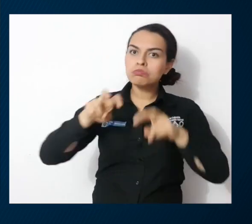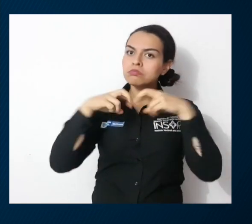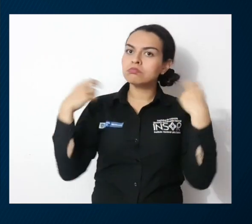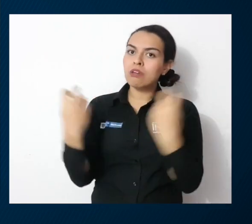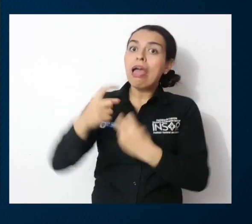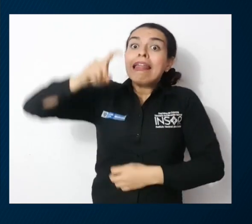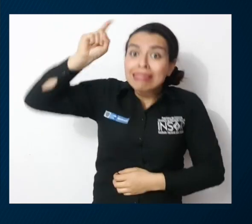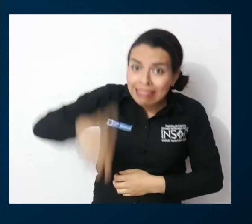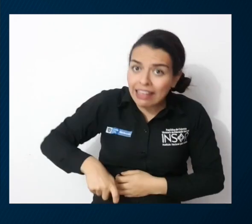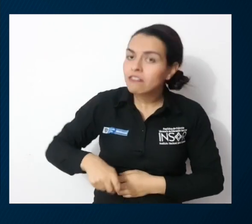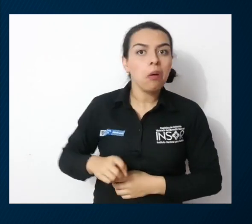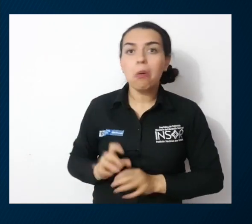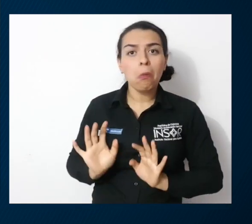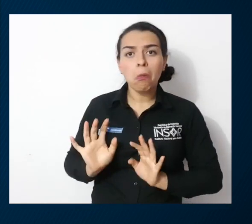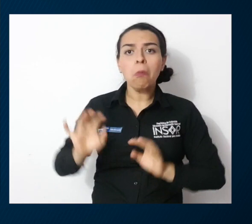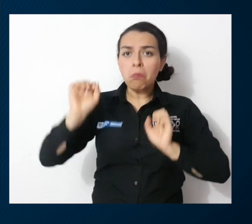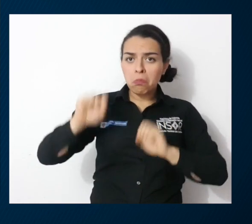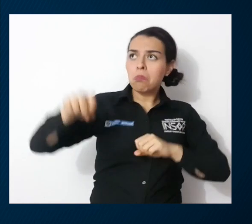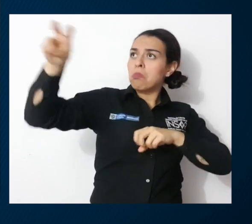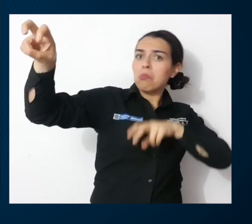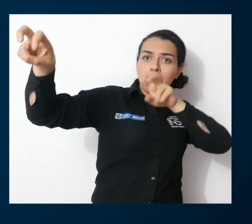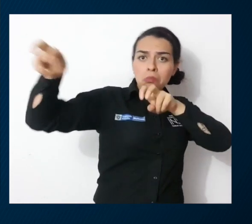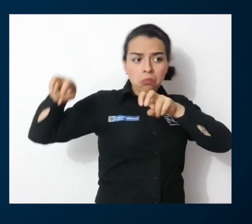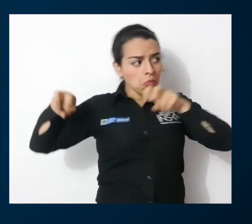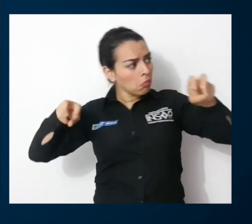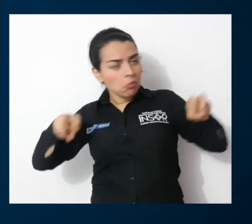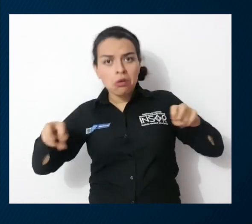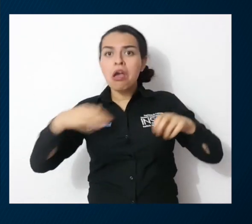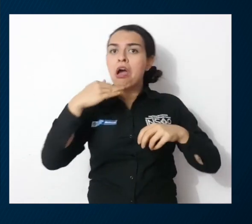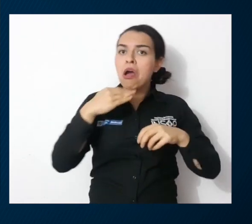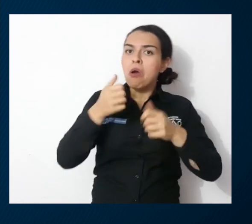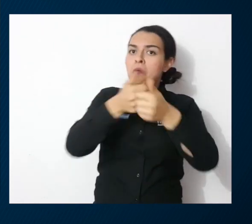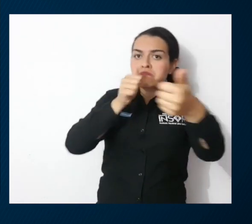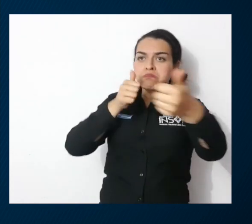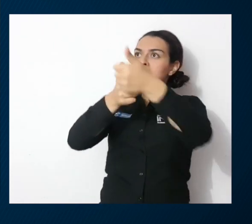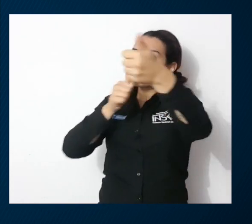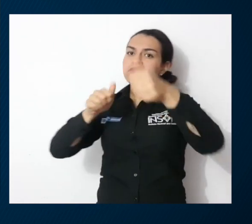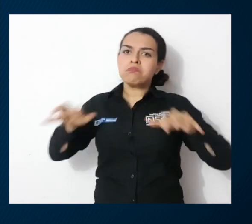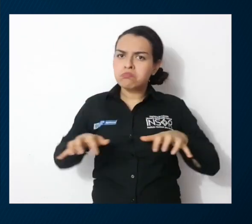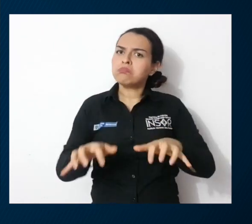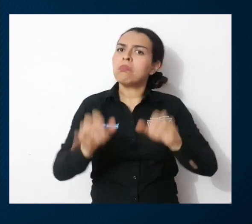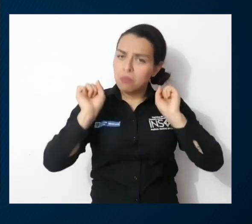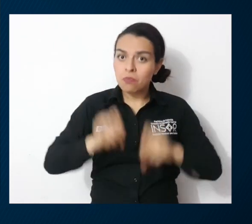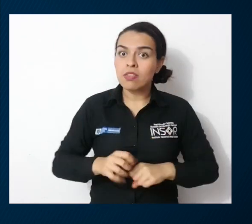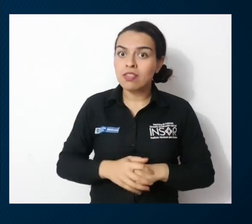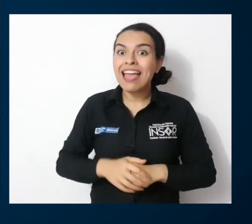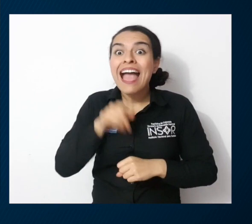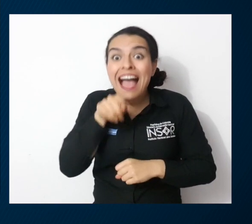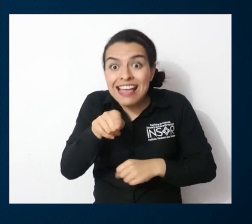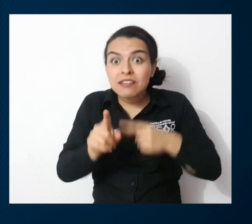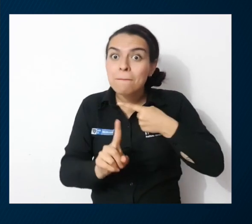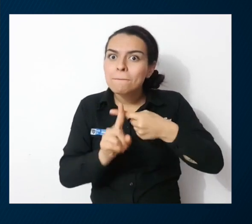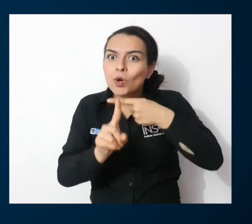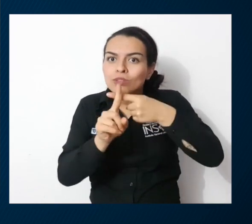poder colaborar, saber que podíamos hacer actividades remotas, asincrónicas y demás, pues que esas cosas